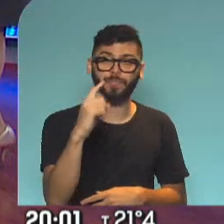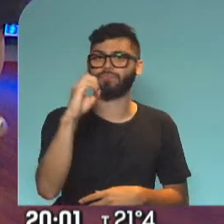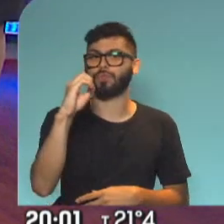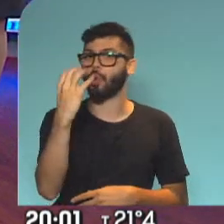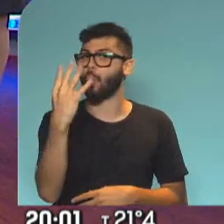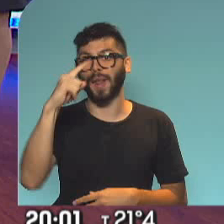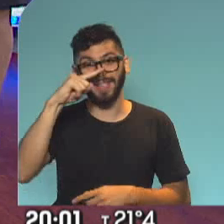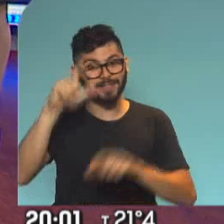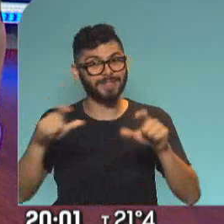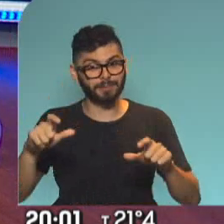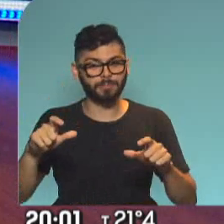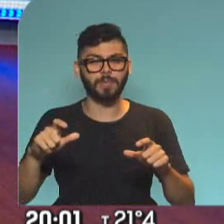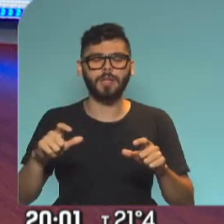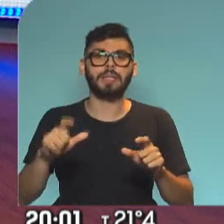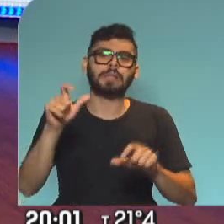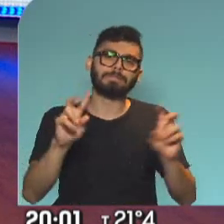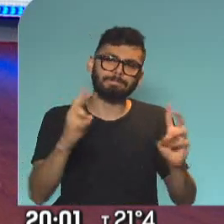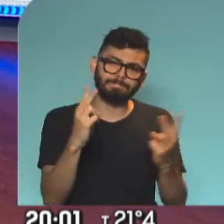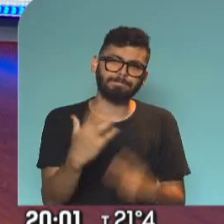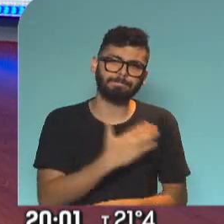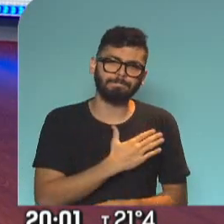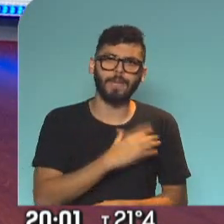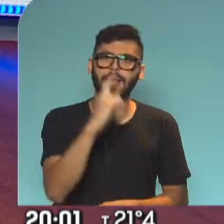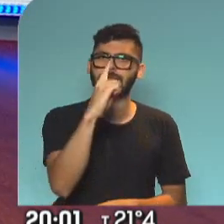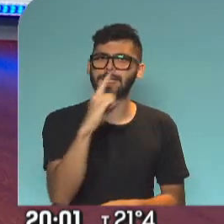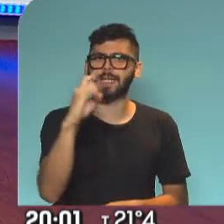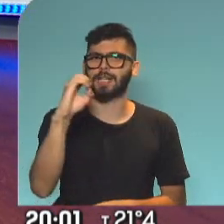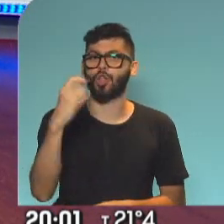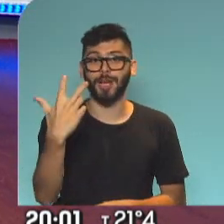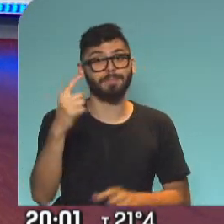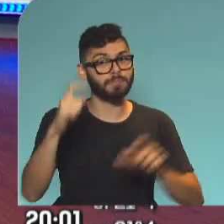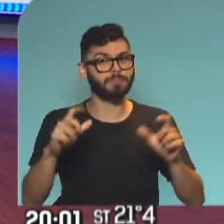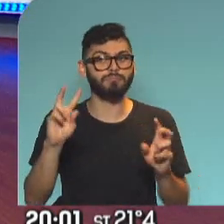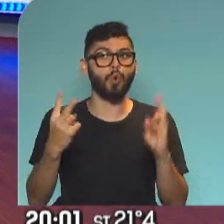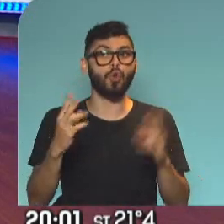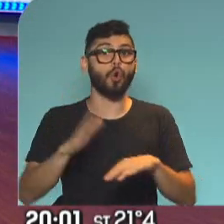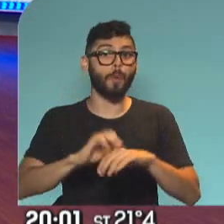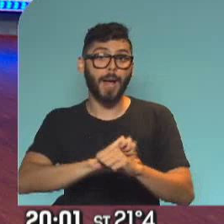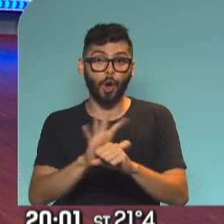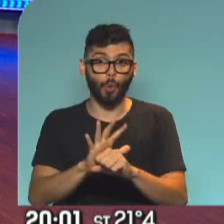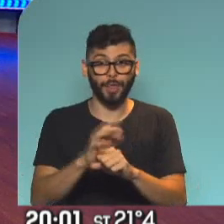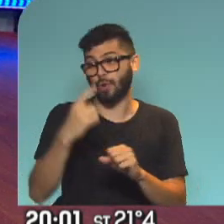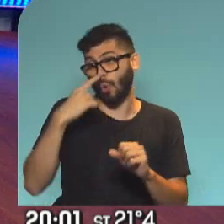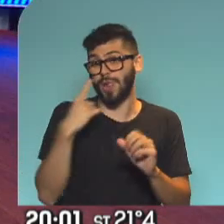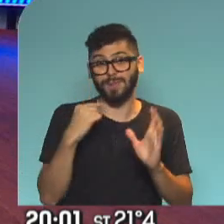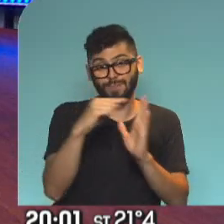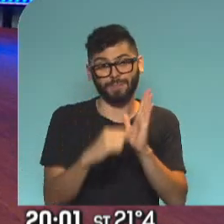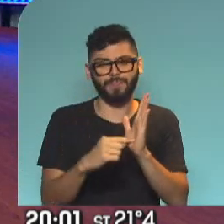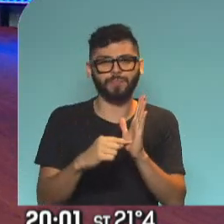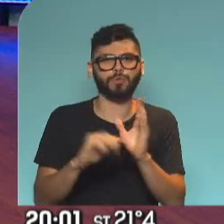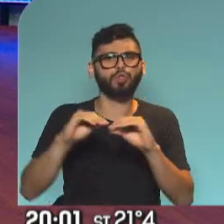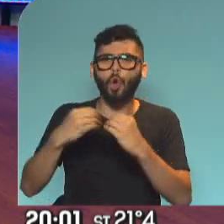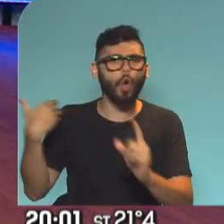1.783.047. Lo que refiere a los fallecidos, lamentablemente 103 son los muertos por COVID en las últimas 24 horas. La lista total ya